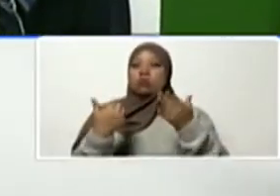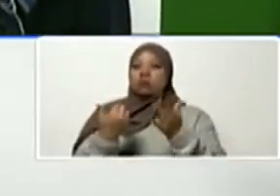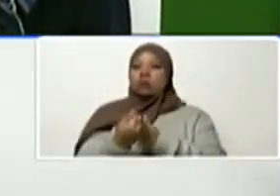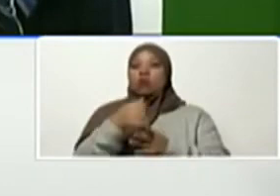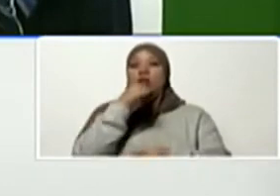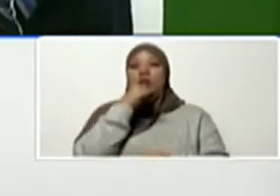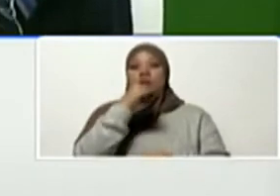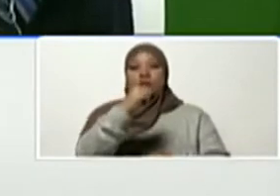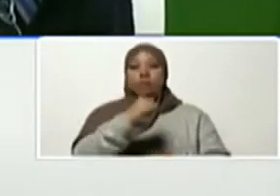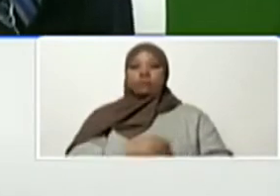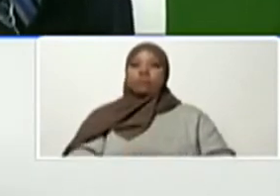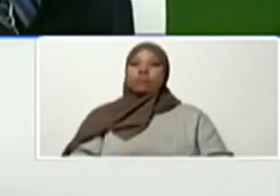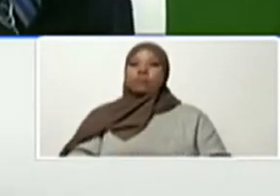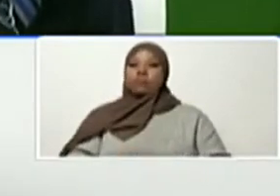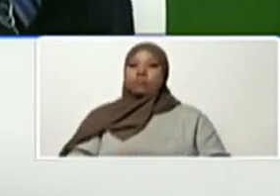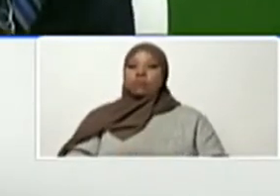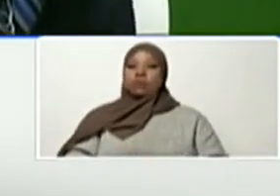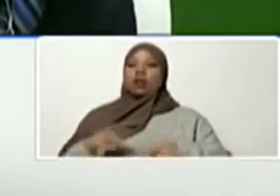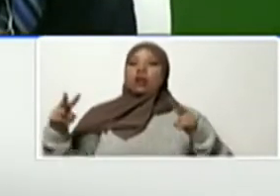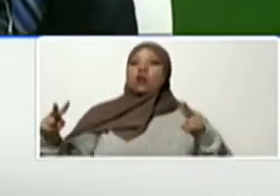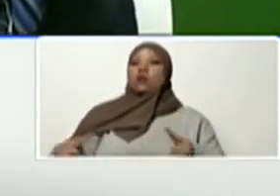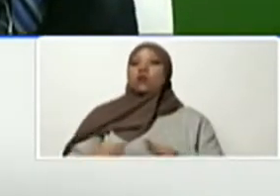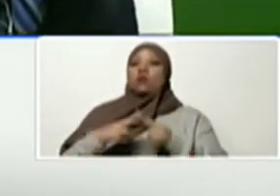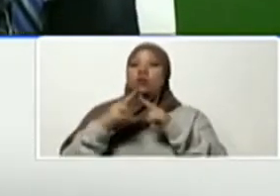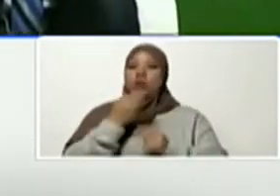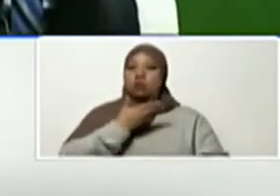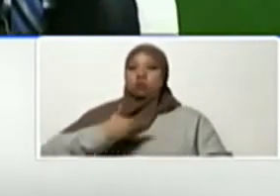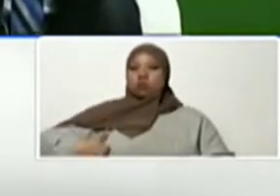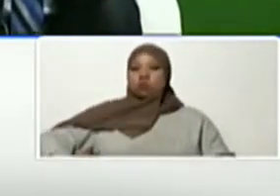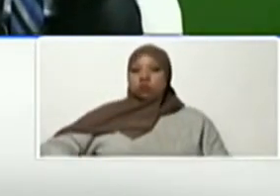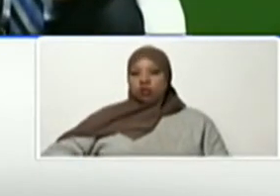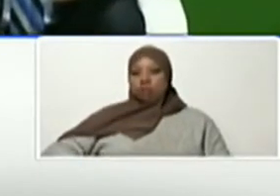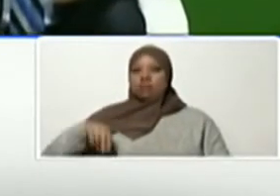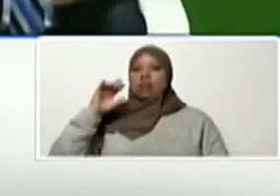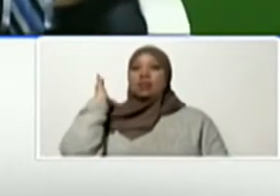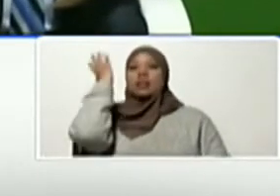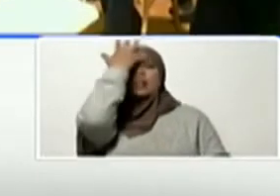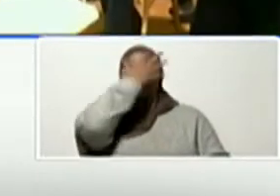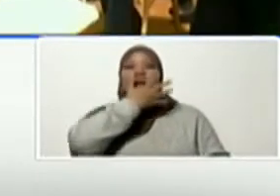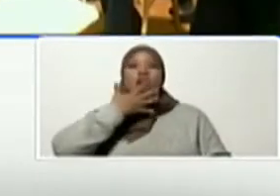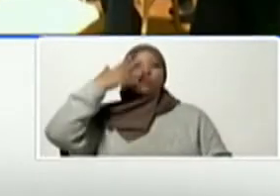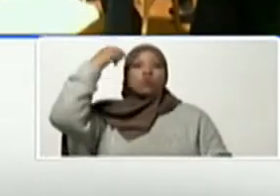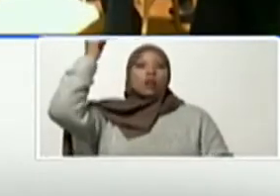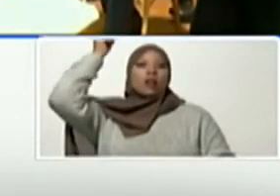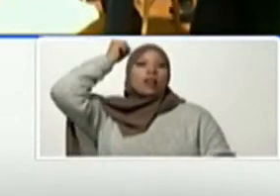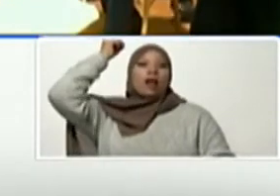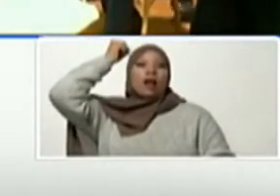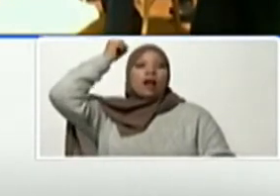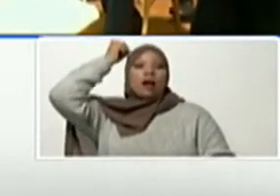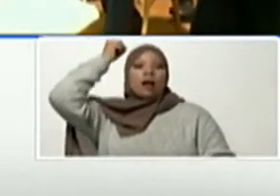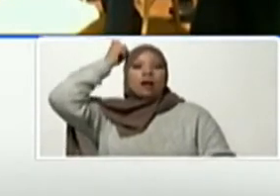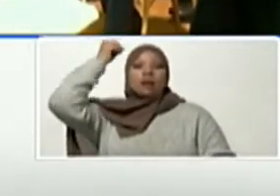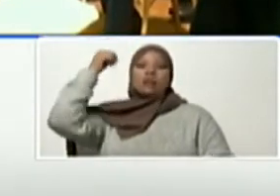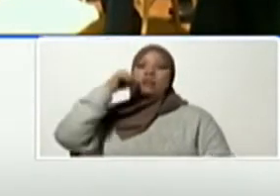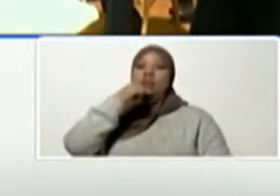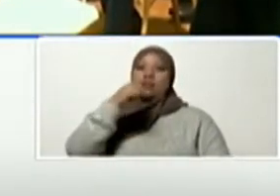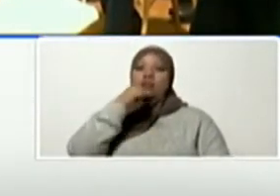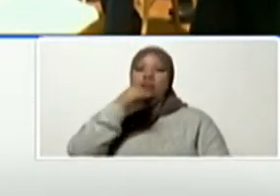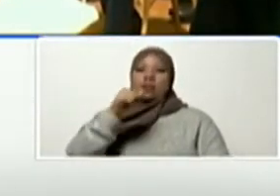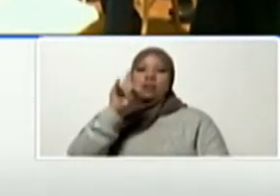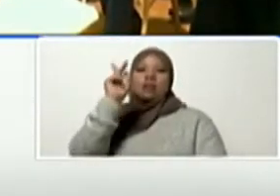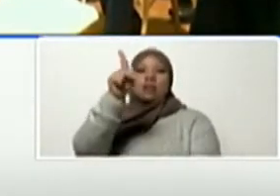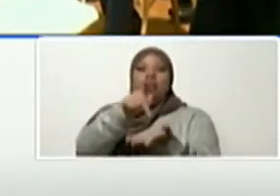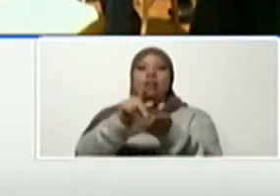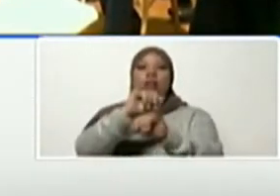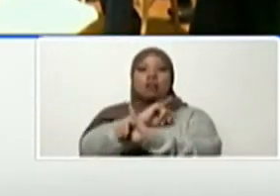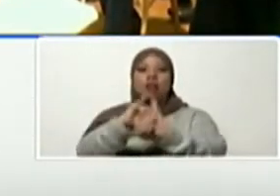Amazonas. Allí estuvimos junto al presidente de Surinam y los movimientos sociales de toda Sudamérica que se dieron cita